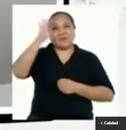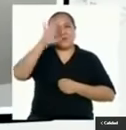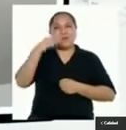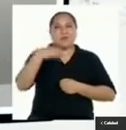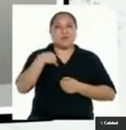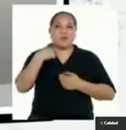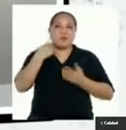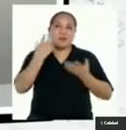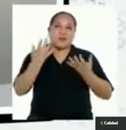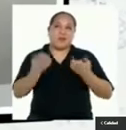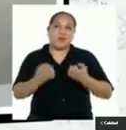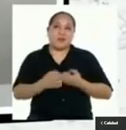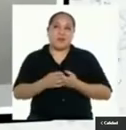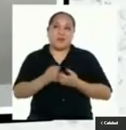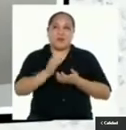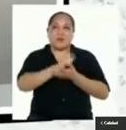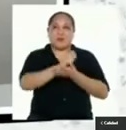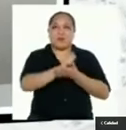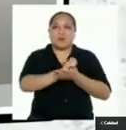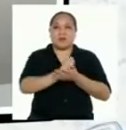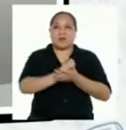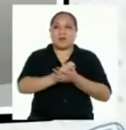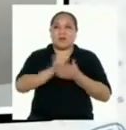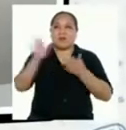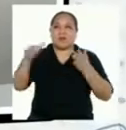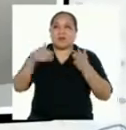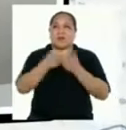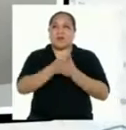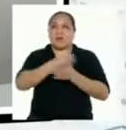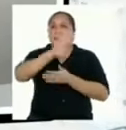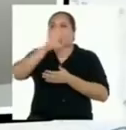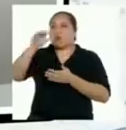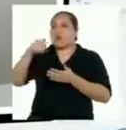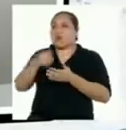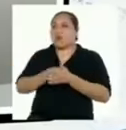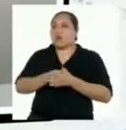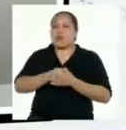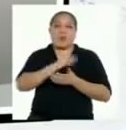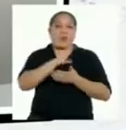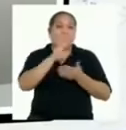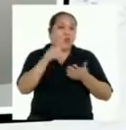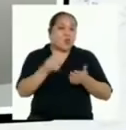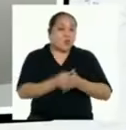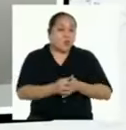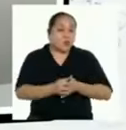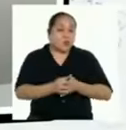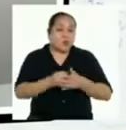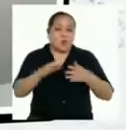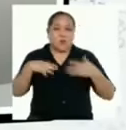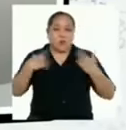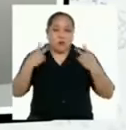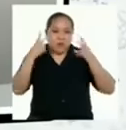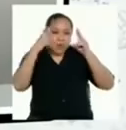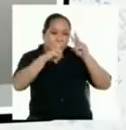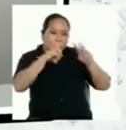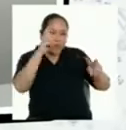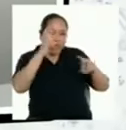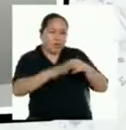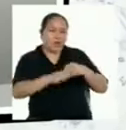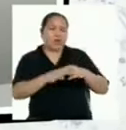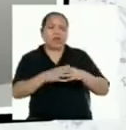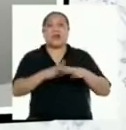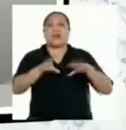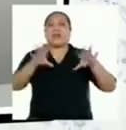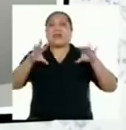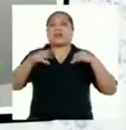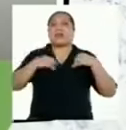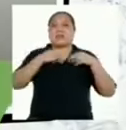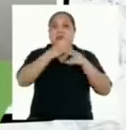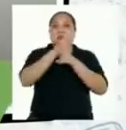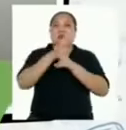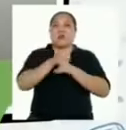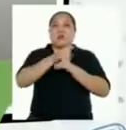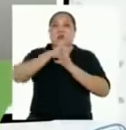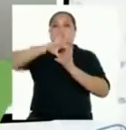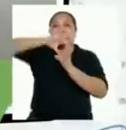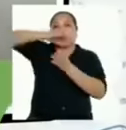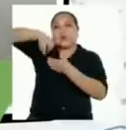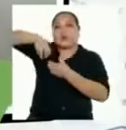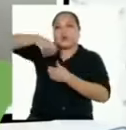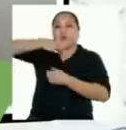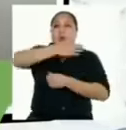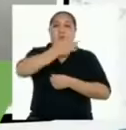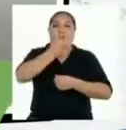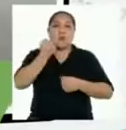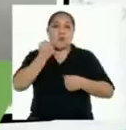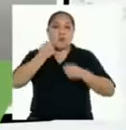Hola, yo quiero que mi artículo de opinión llegue a todo el mundo para que todas y todos se comprometan a cuidar el planeta. ¿No sería